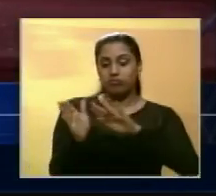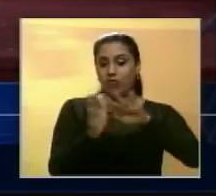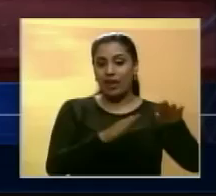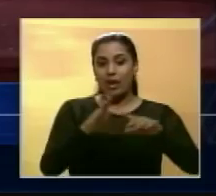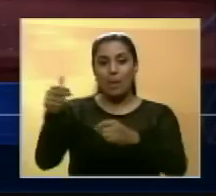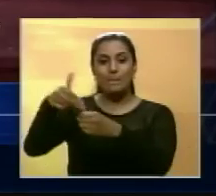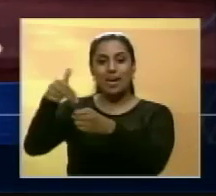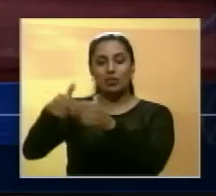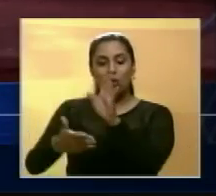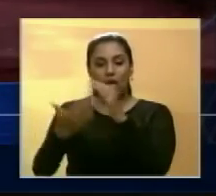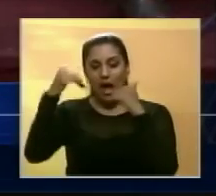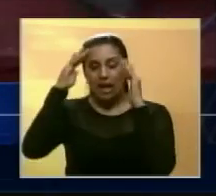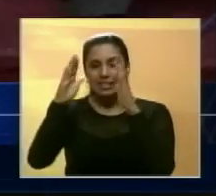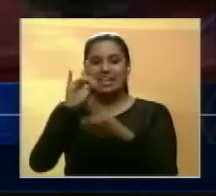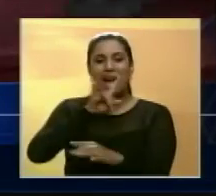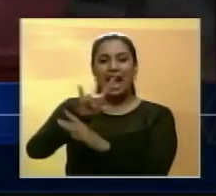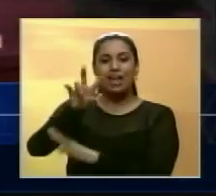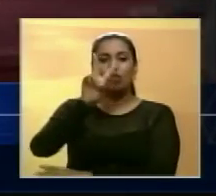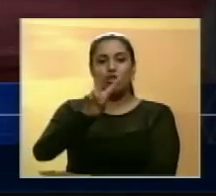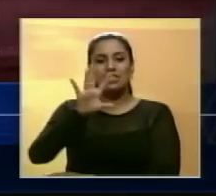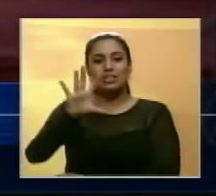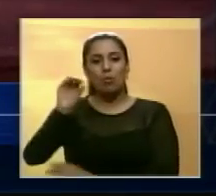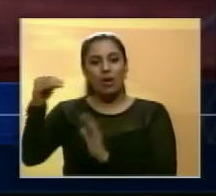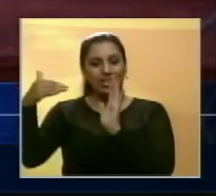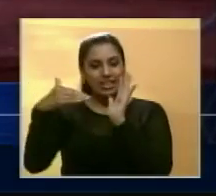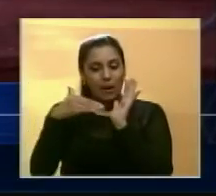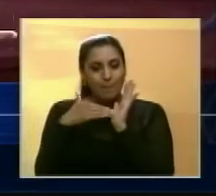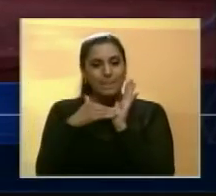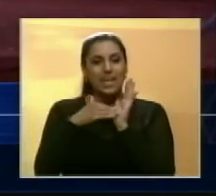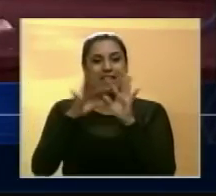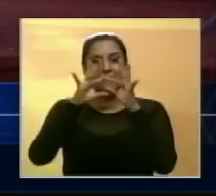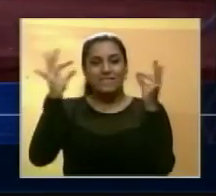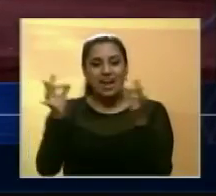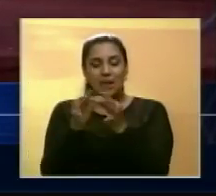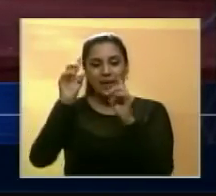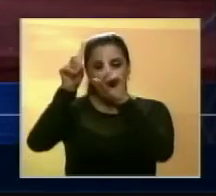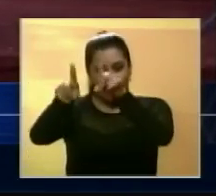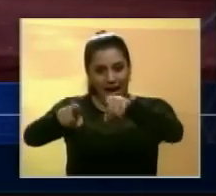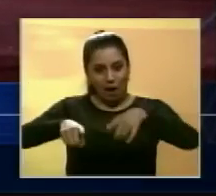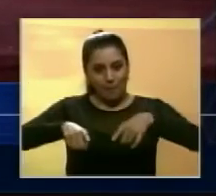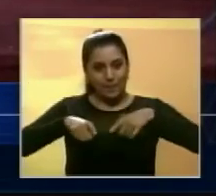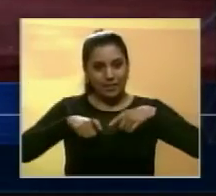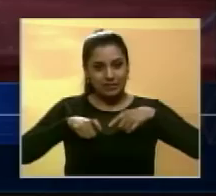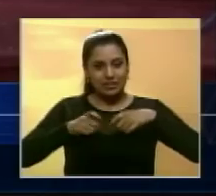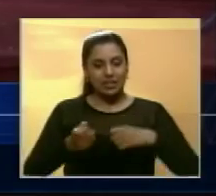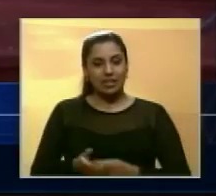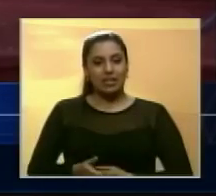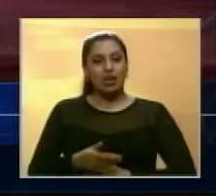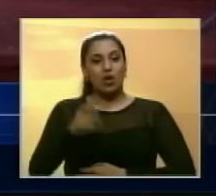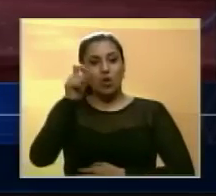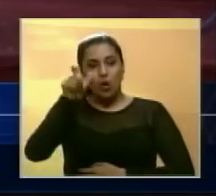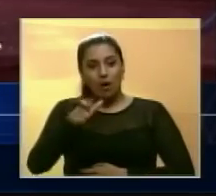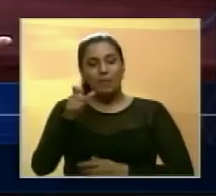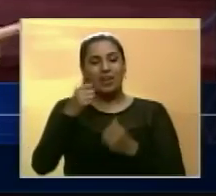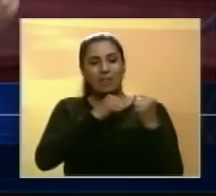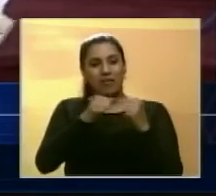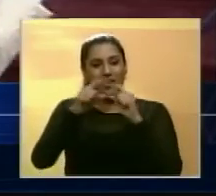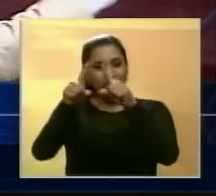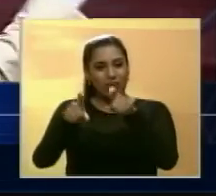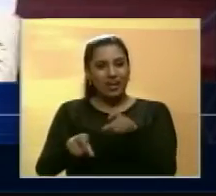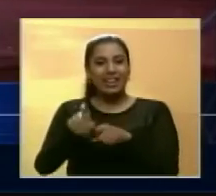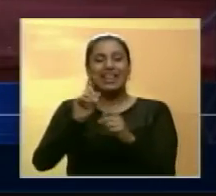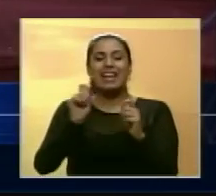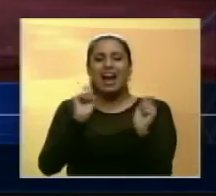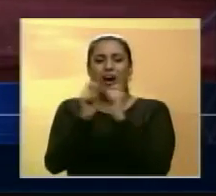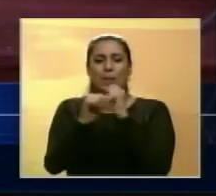significó el engaño a más de 250 mil familias campesinas, Betancourt y su reforma agraria